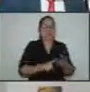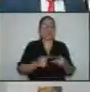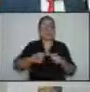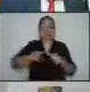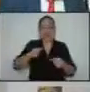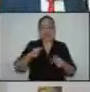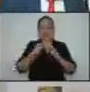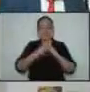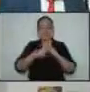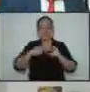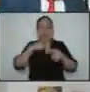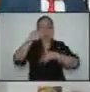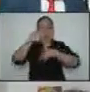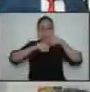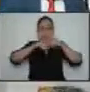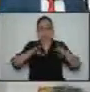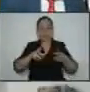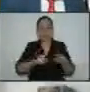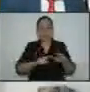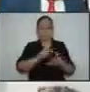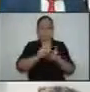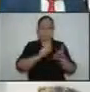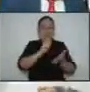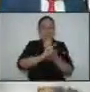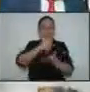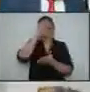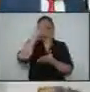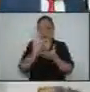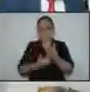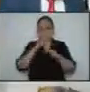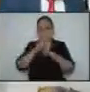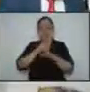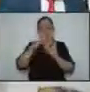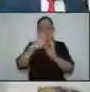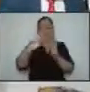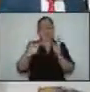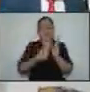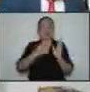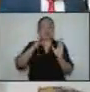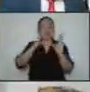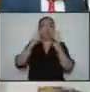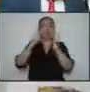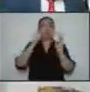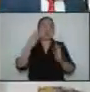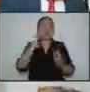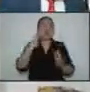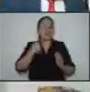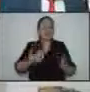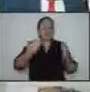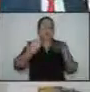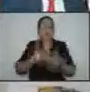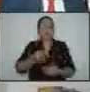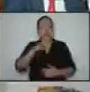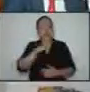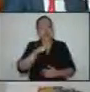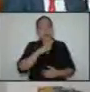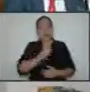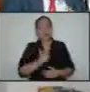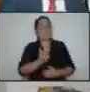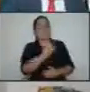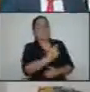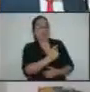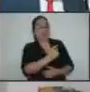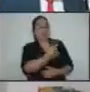precampaña, fraude a la ley respecto del modelo de comunicación política y contratación de propaganda en el